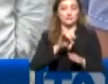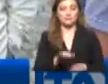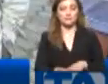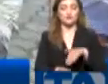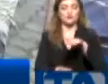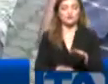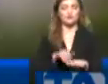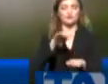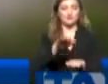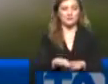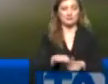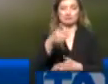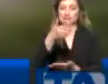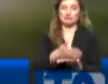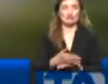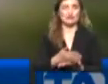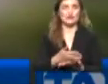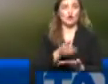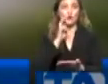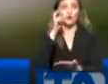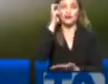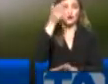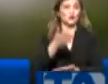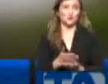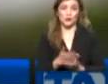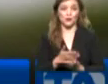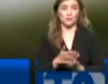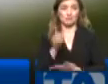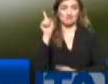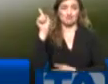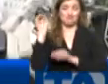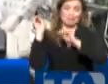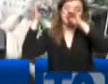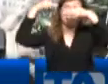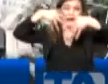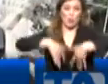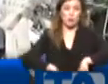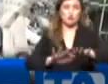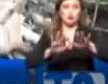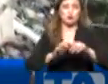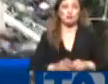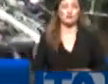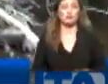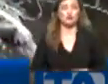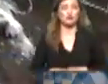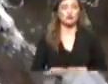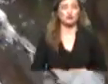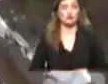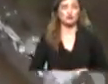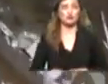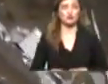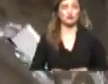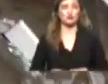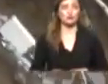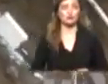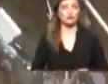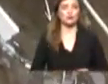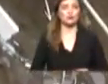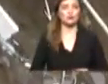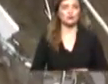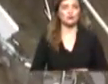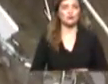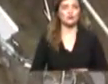al Tailón del Diablo fueron suspendidos por los fuertes encañonados del agua. En Tungurahua, con imágenes de Washington Granda, Edith